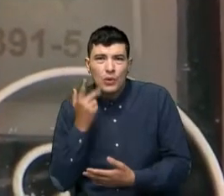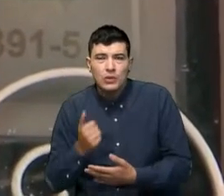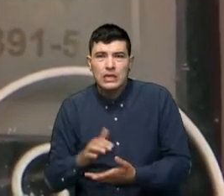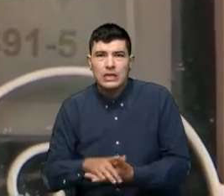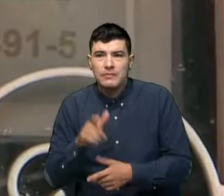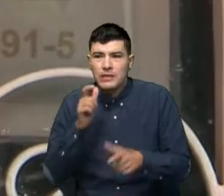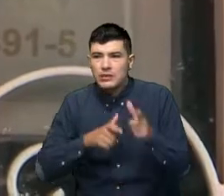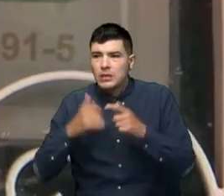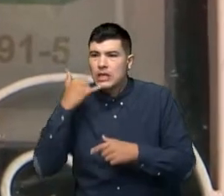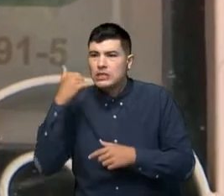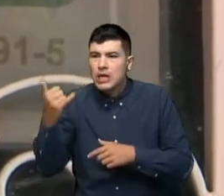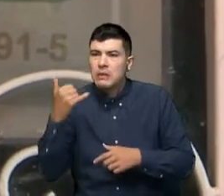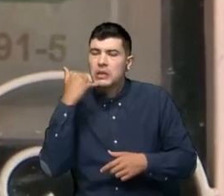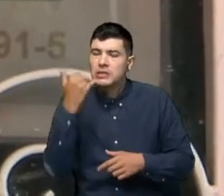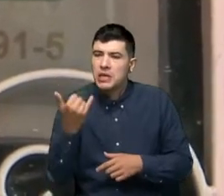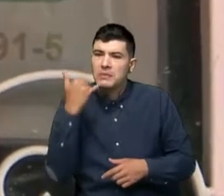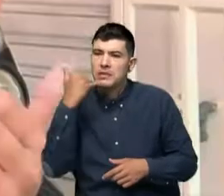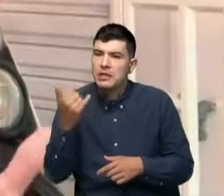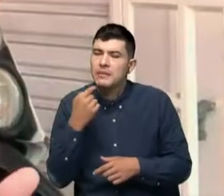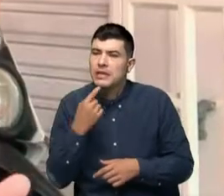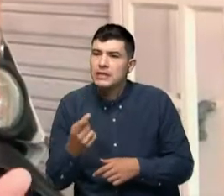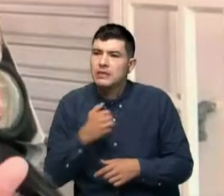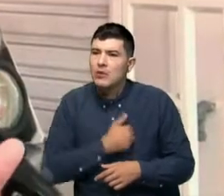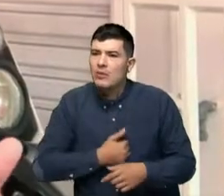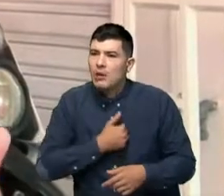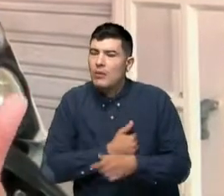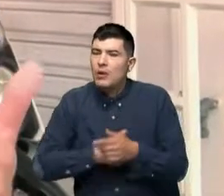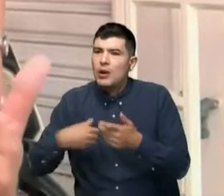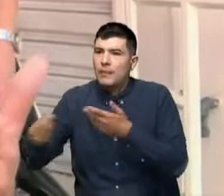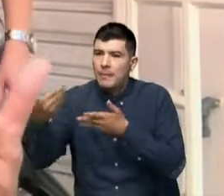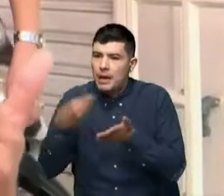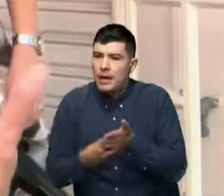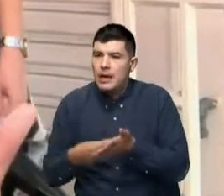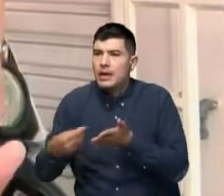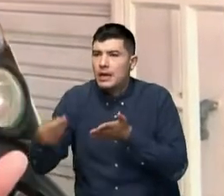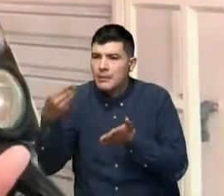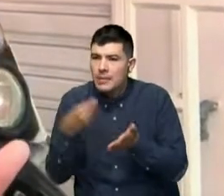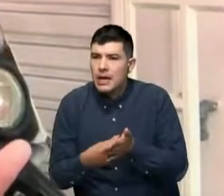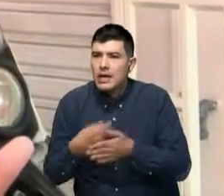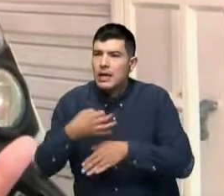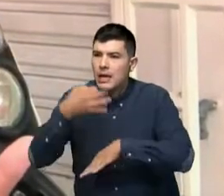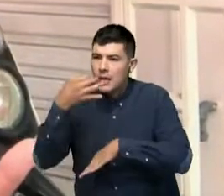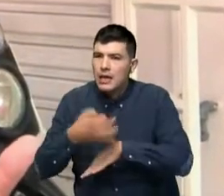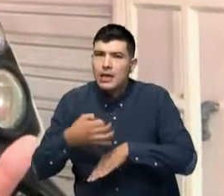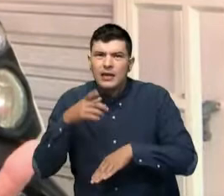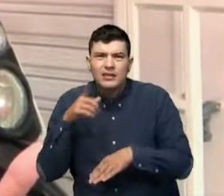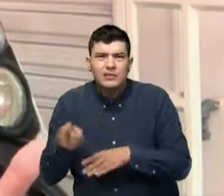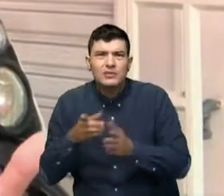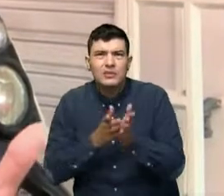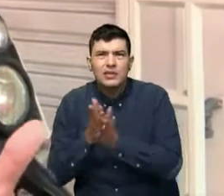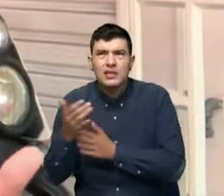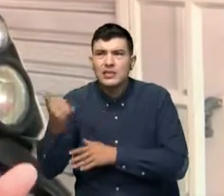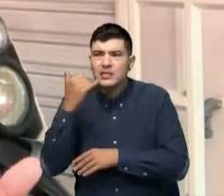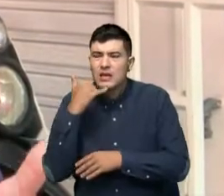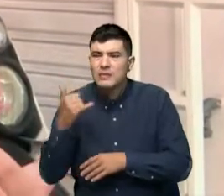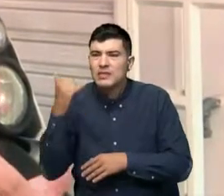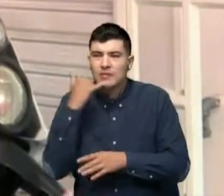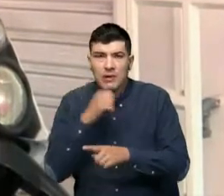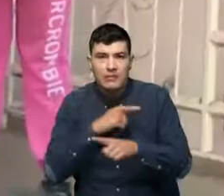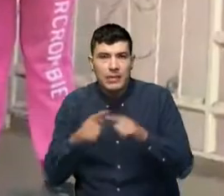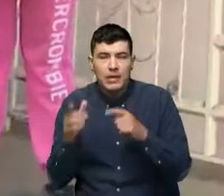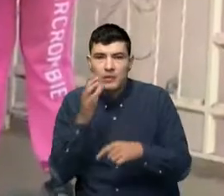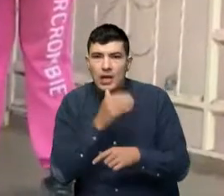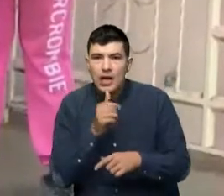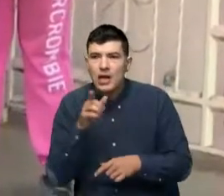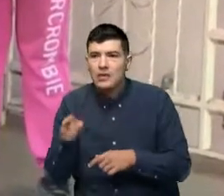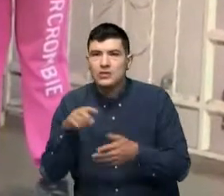llamando a la gente para decirle por favor sigan cancelando siga pónganse al día y resulta y pasa que es